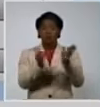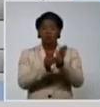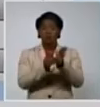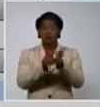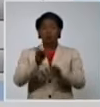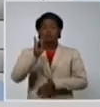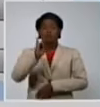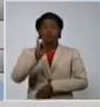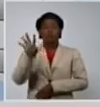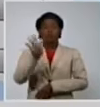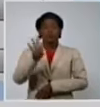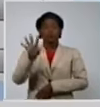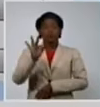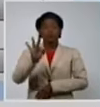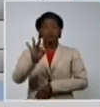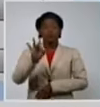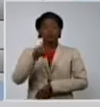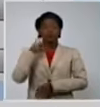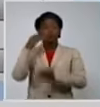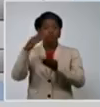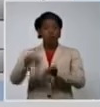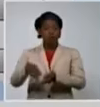8.748 que fallecieron en el mundo,